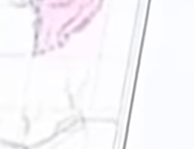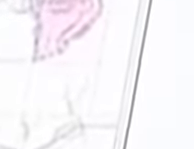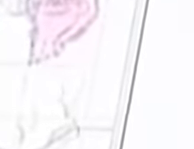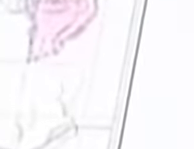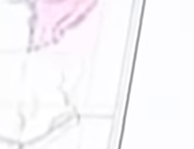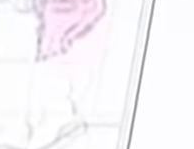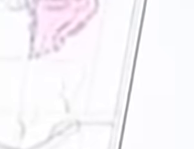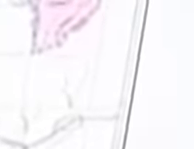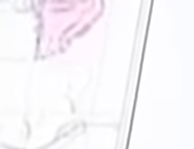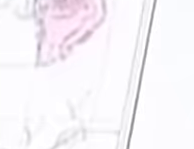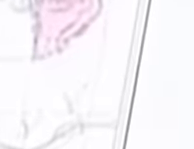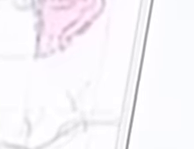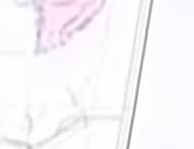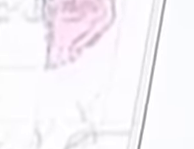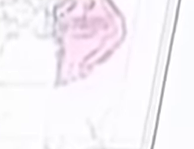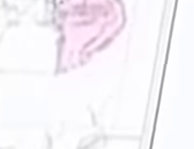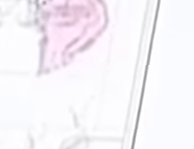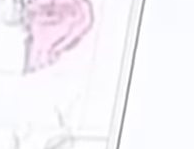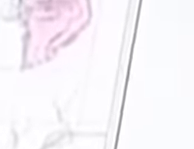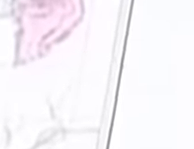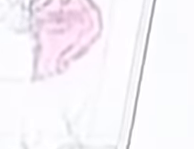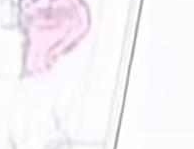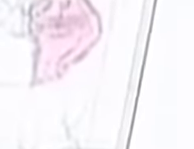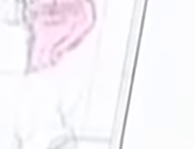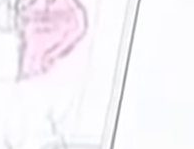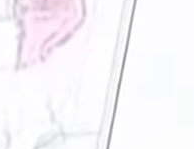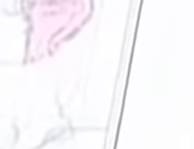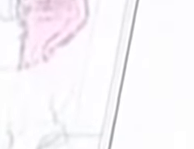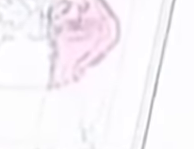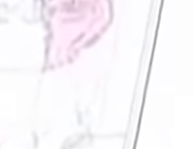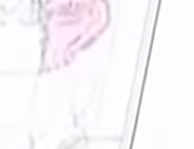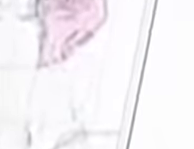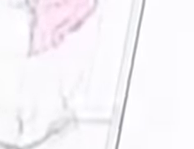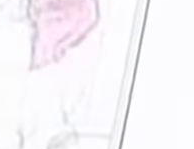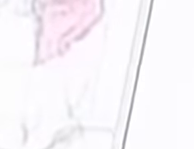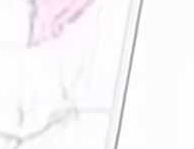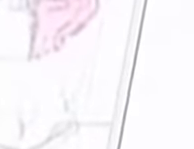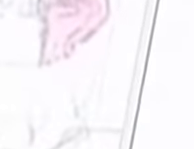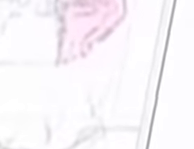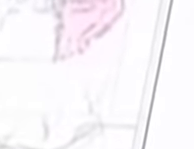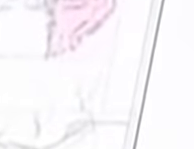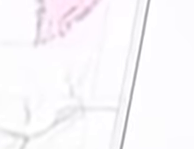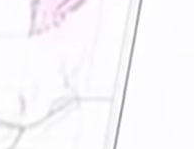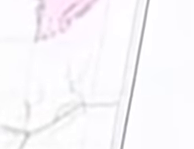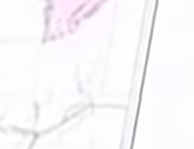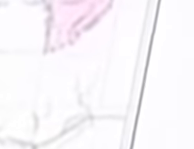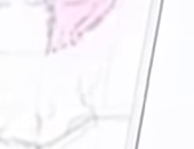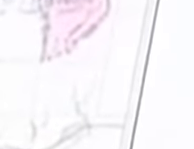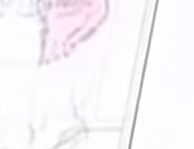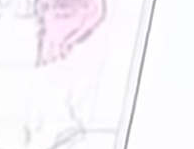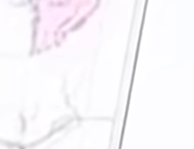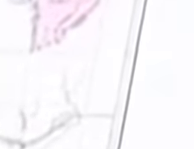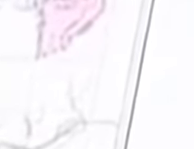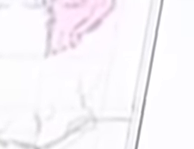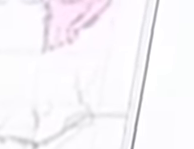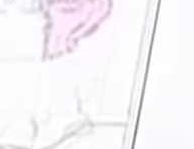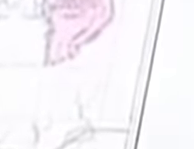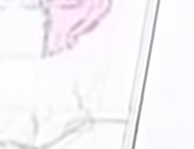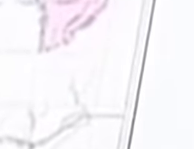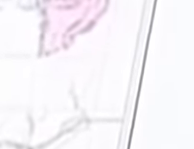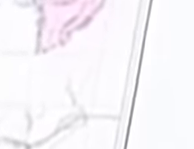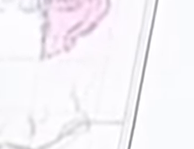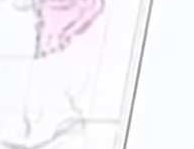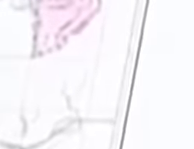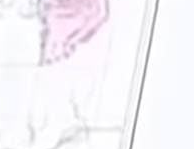nos debilitaron para dominarnos por partes, a uno y a otro, por aquí y por allá, con traidores,